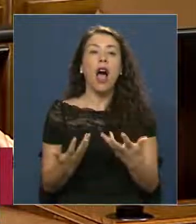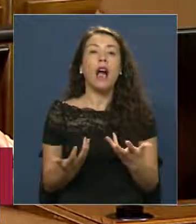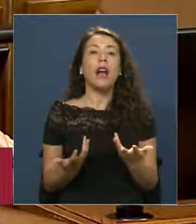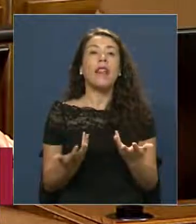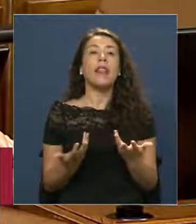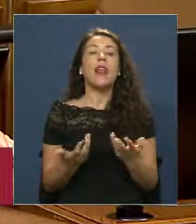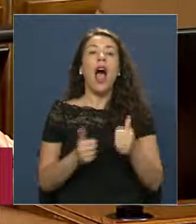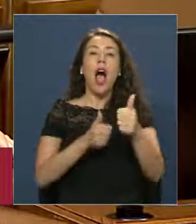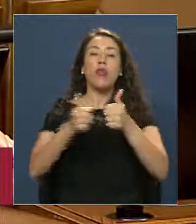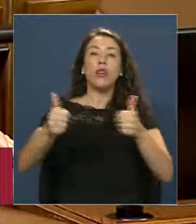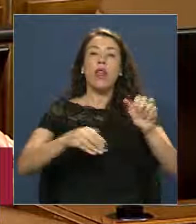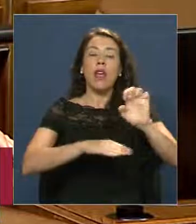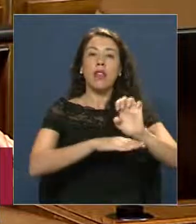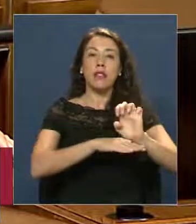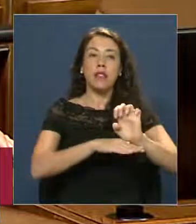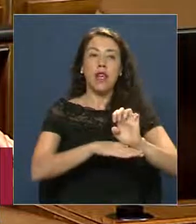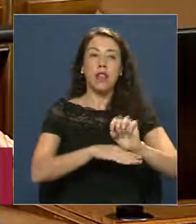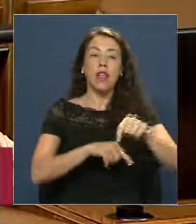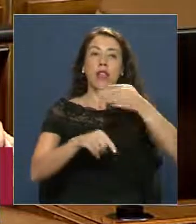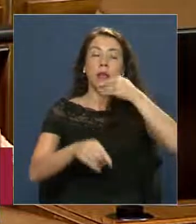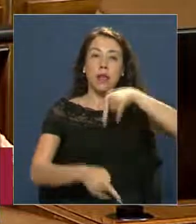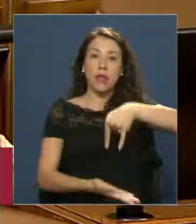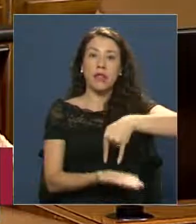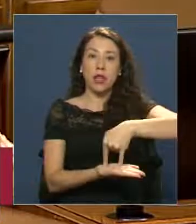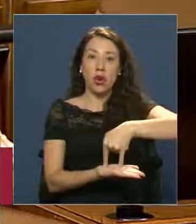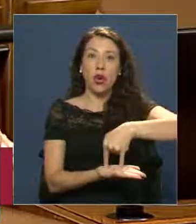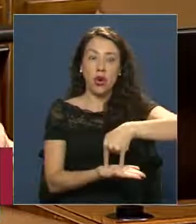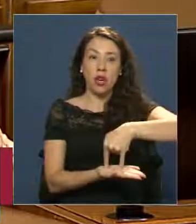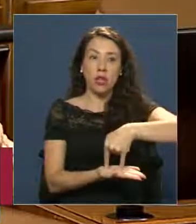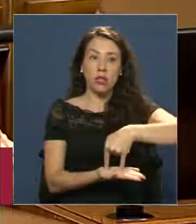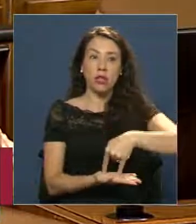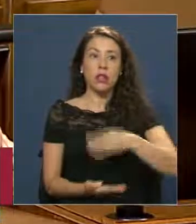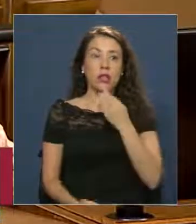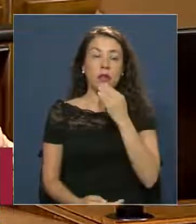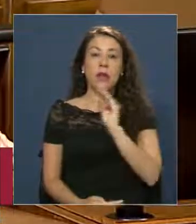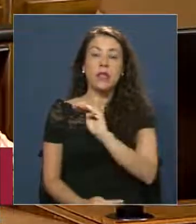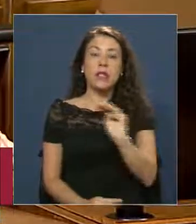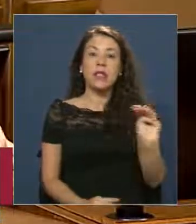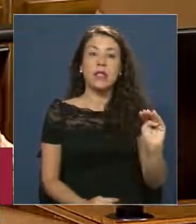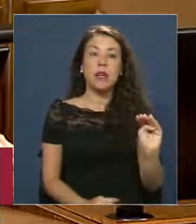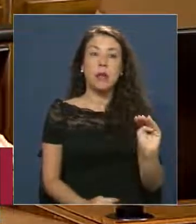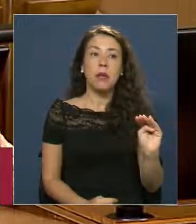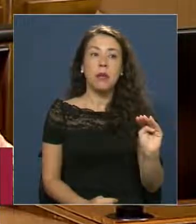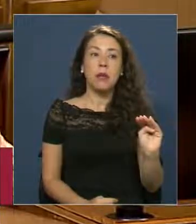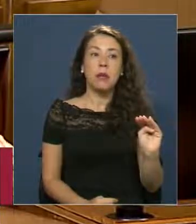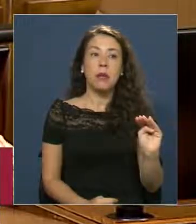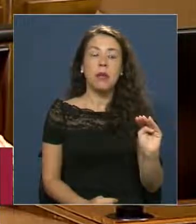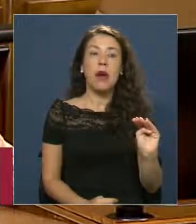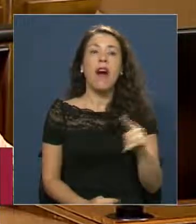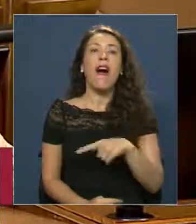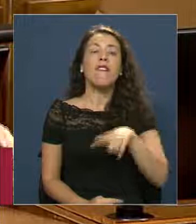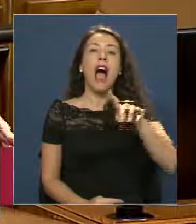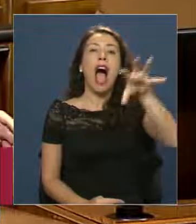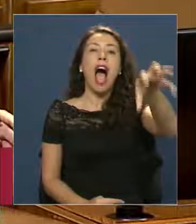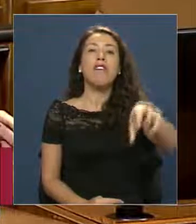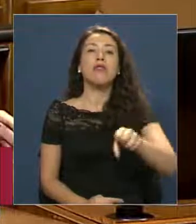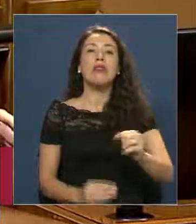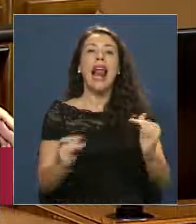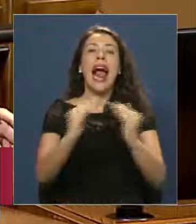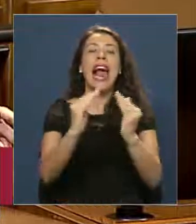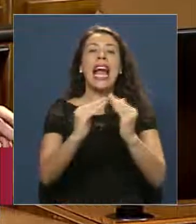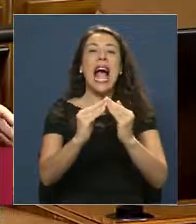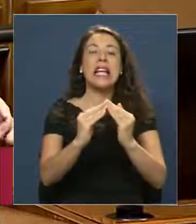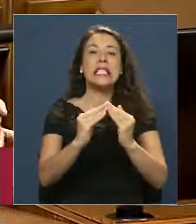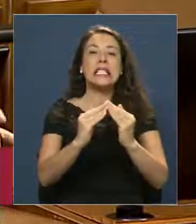autoridades de Estado, también de este Congreso Nacional, incluso un llamado a irlos a buscar a su